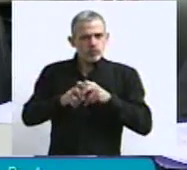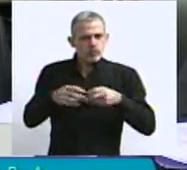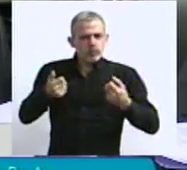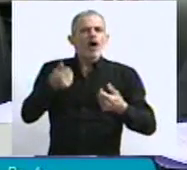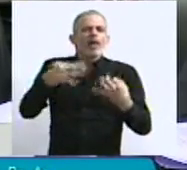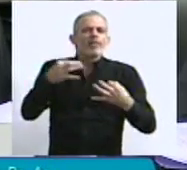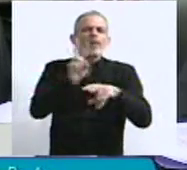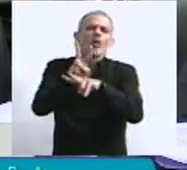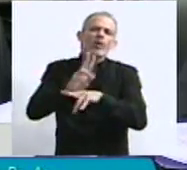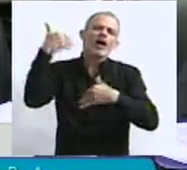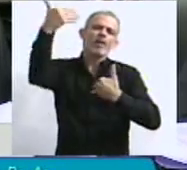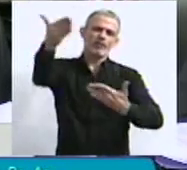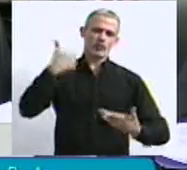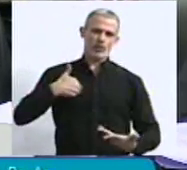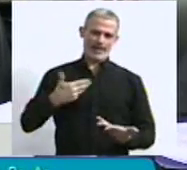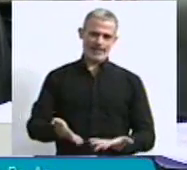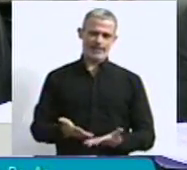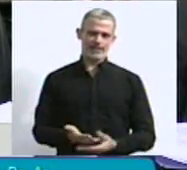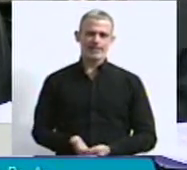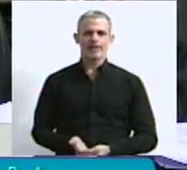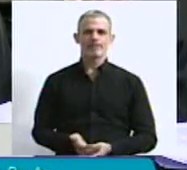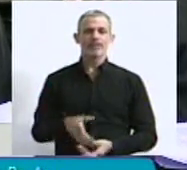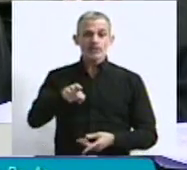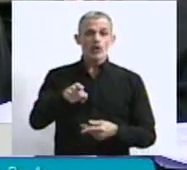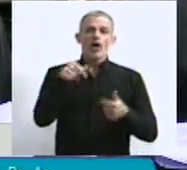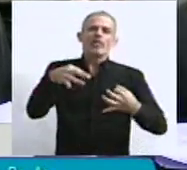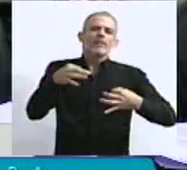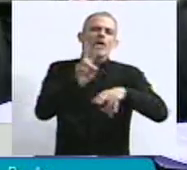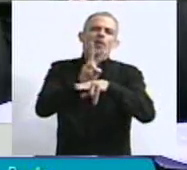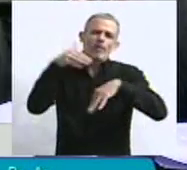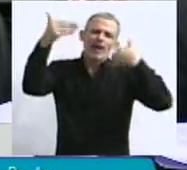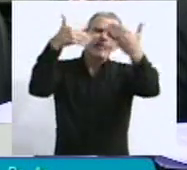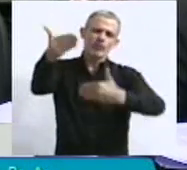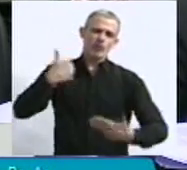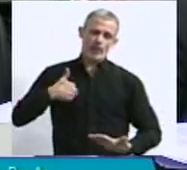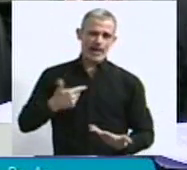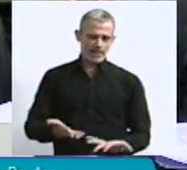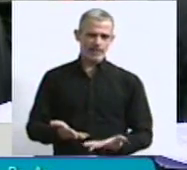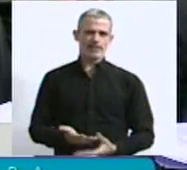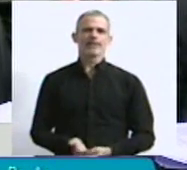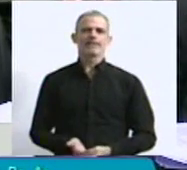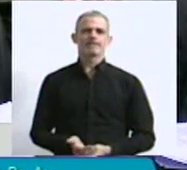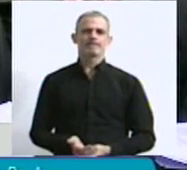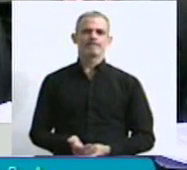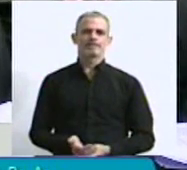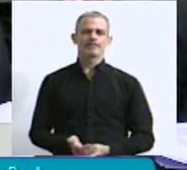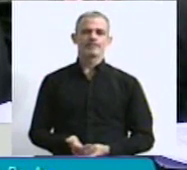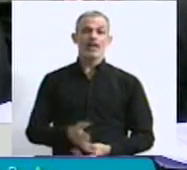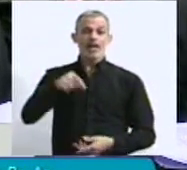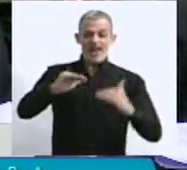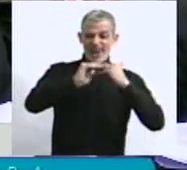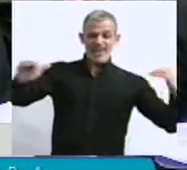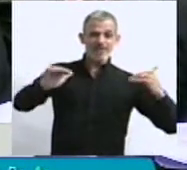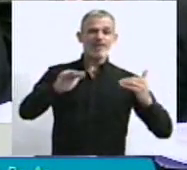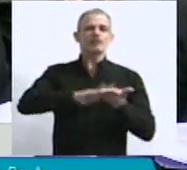a cuidar a futuro de la Argentina. Es un bien a cuidar a futuro de la Argentina. Este nivel